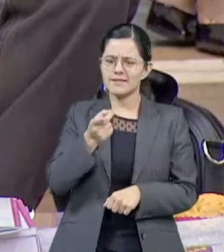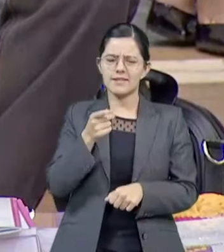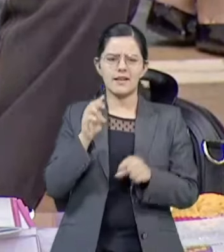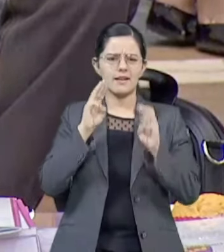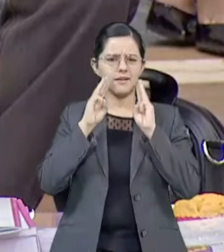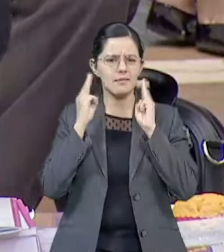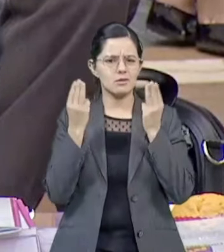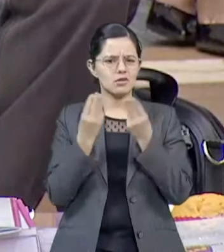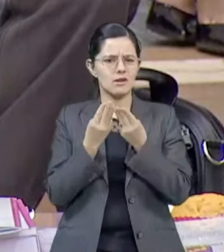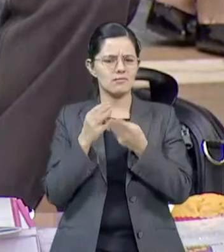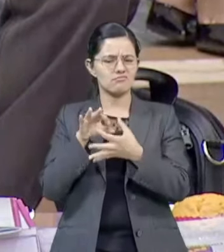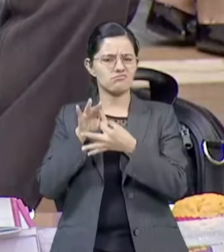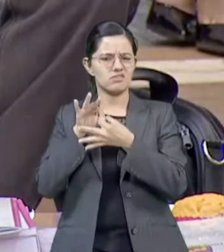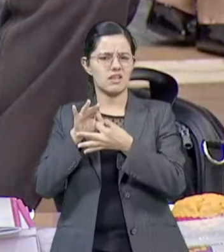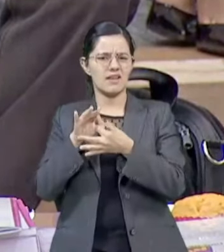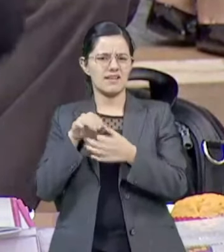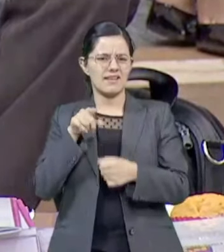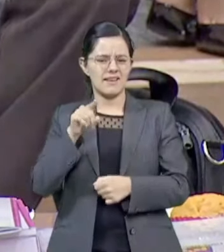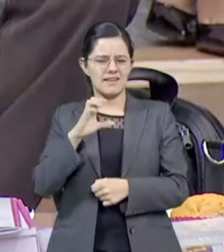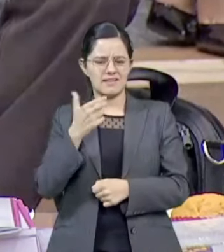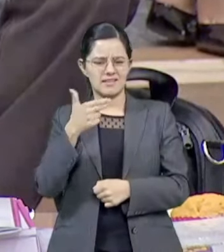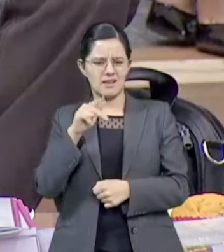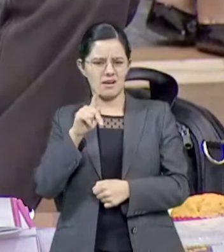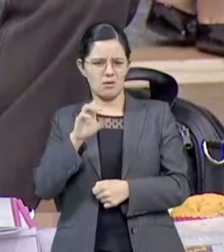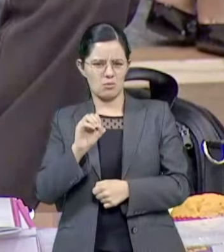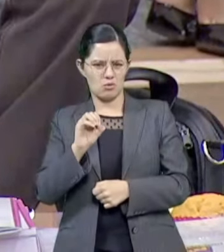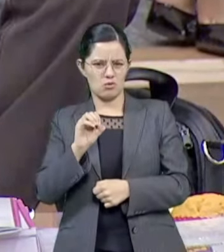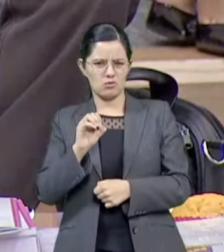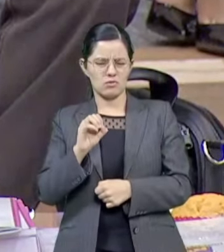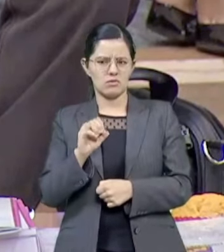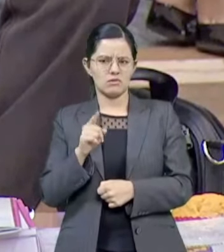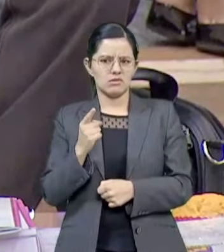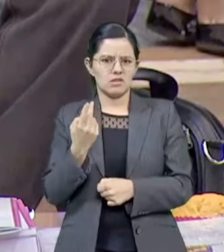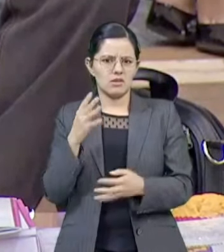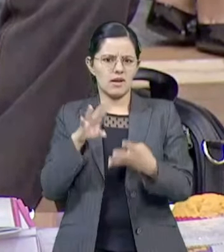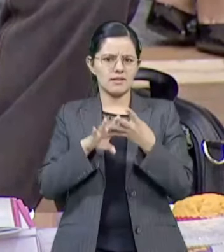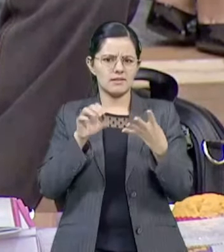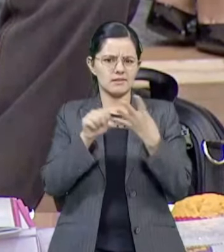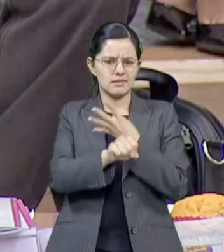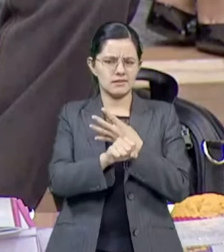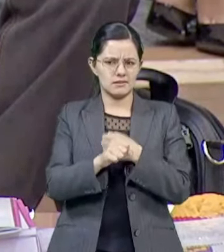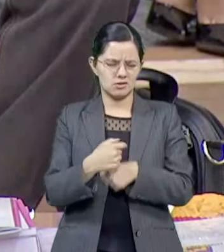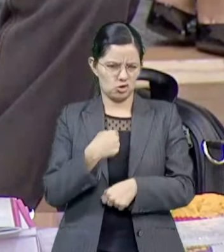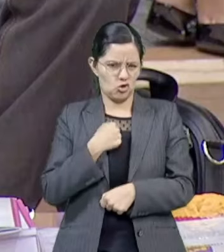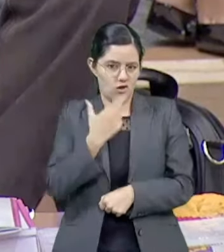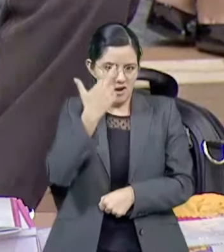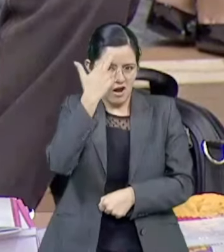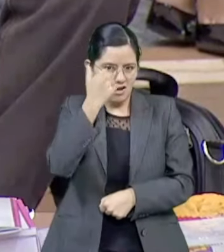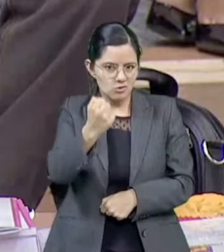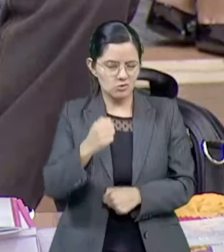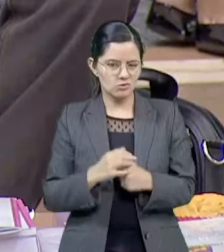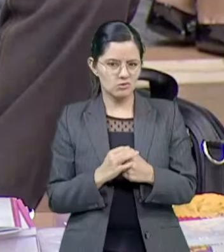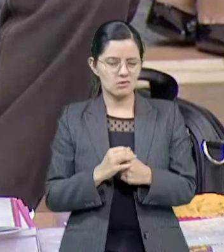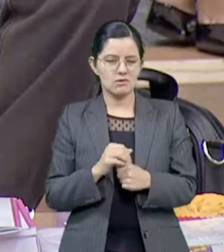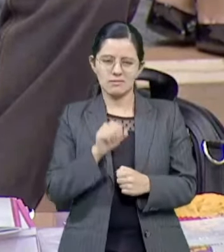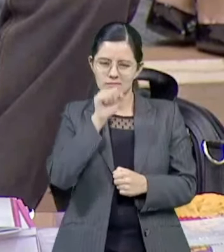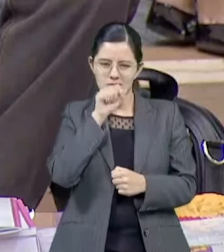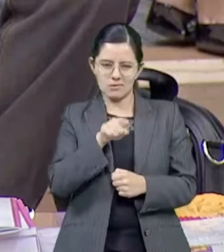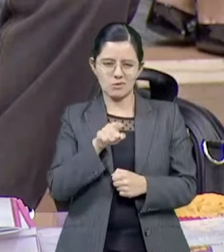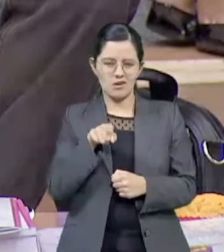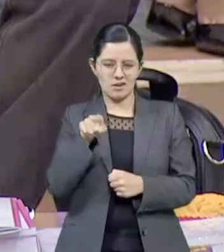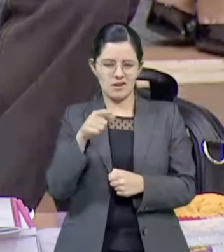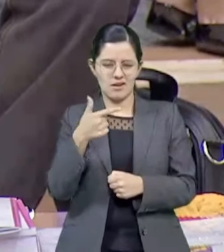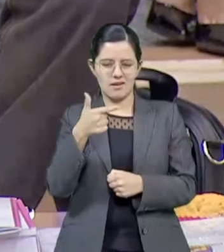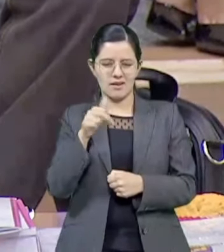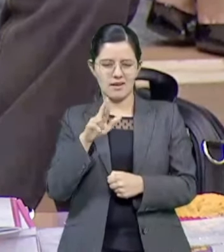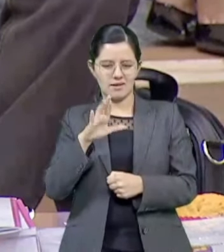al Chapo Guzmán y que iba a acabar en la cárcel. Claro que yo tenía razón. Y claro que tenemos razón en lo de García Cabeza de Vaca, porque